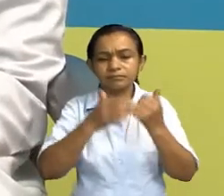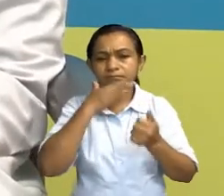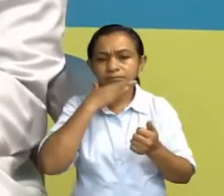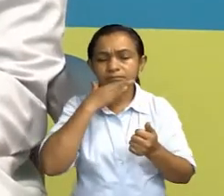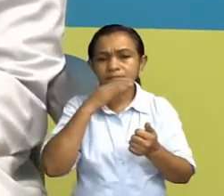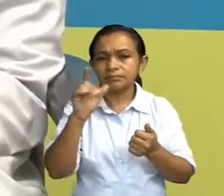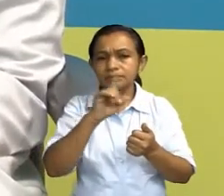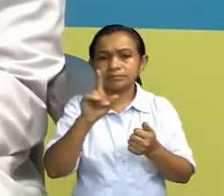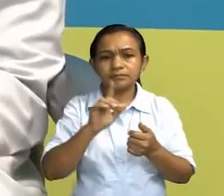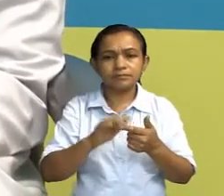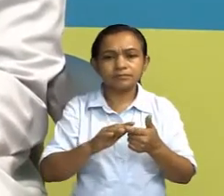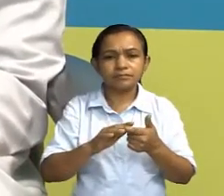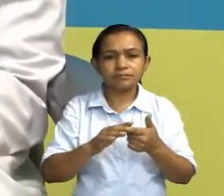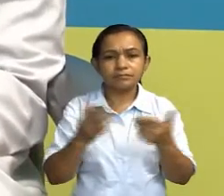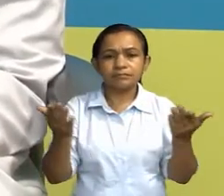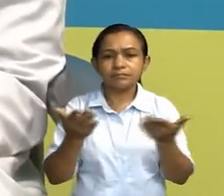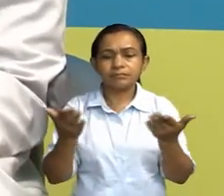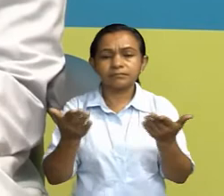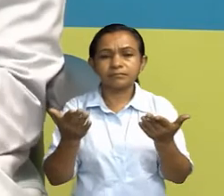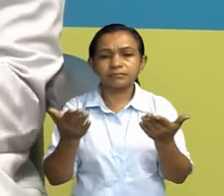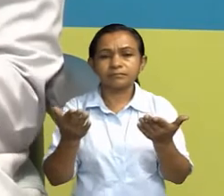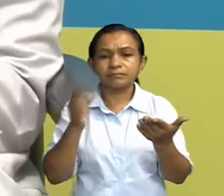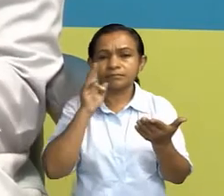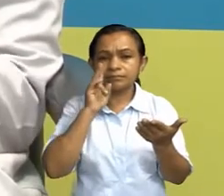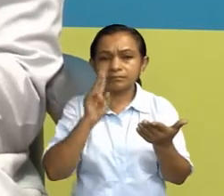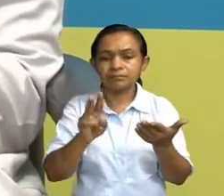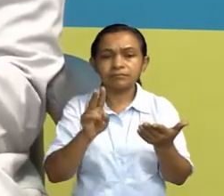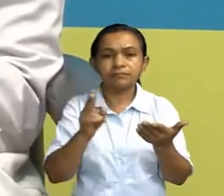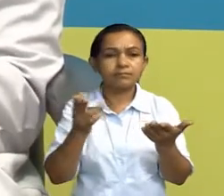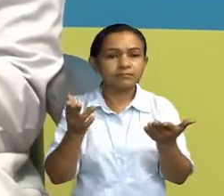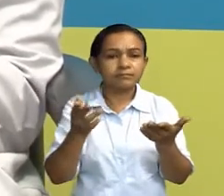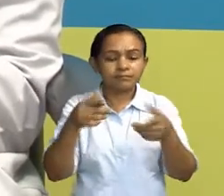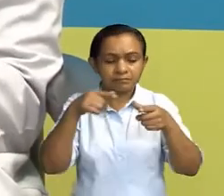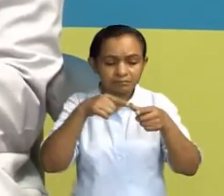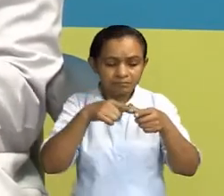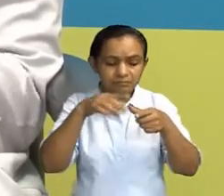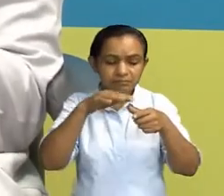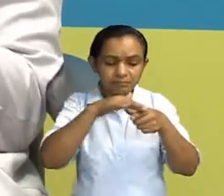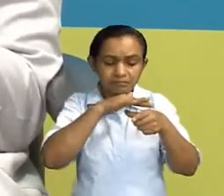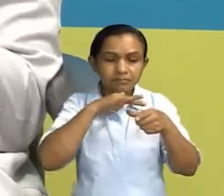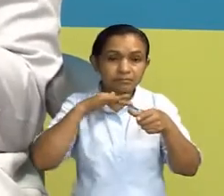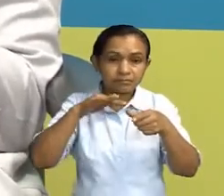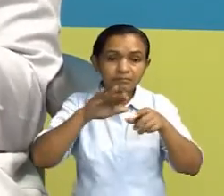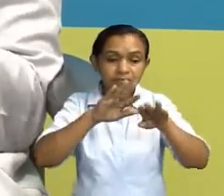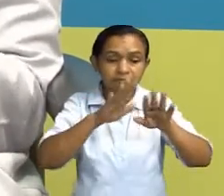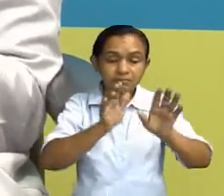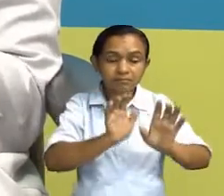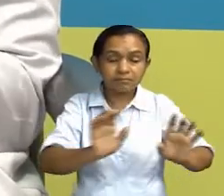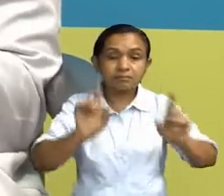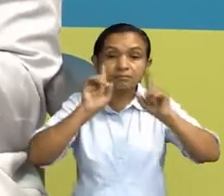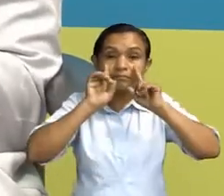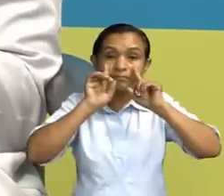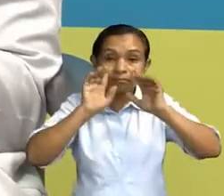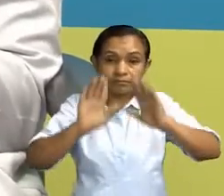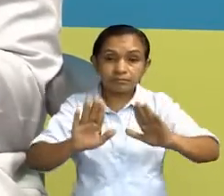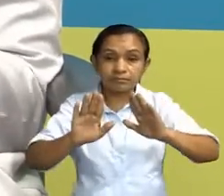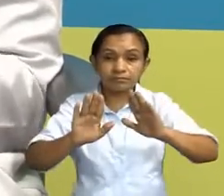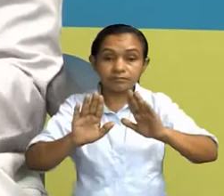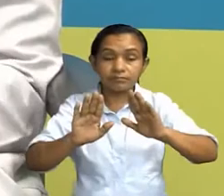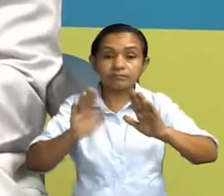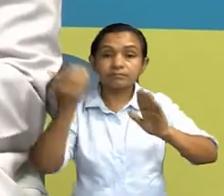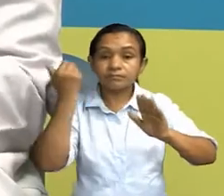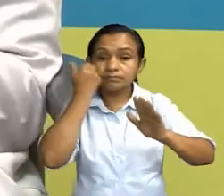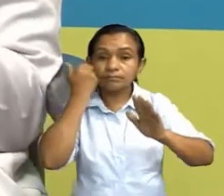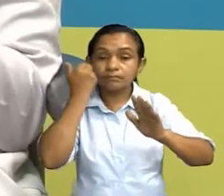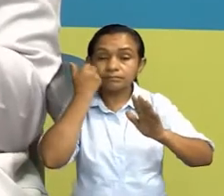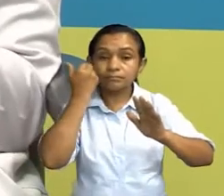complicaciones. O sea, todo es más bien desde el punto del área genital, de prevenir, en este caso,